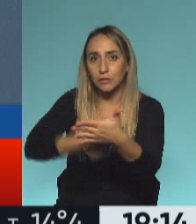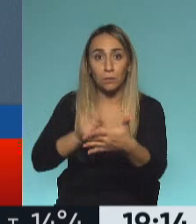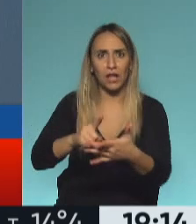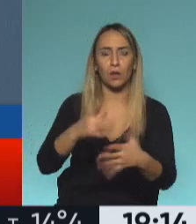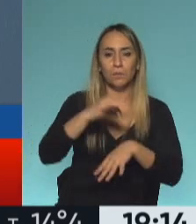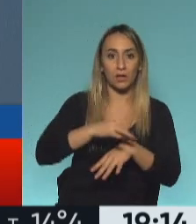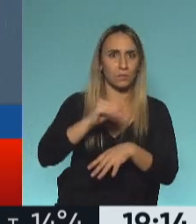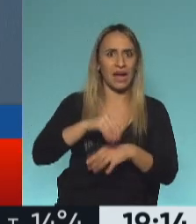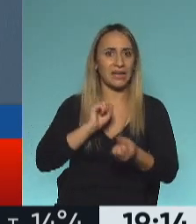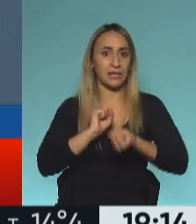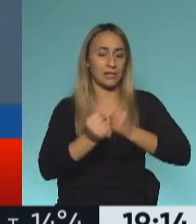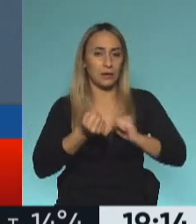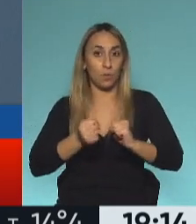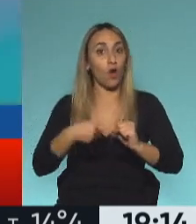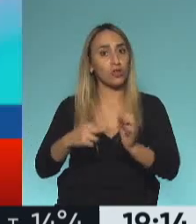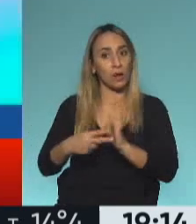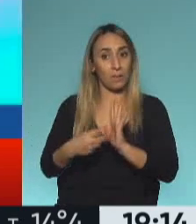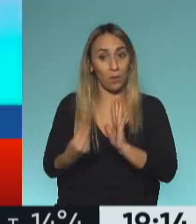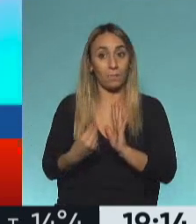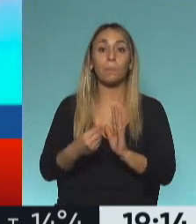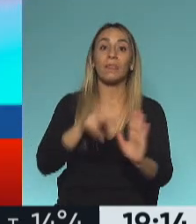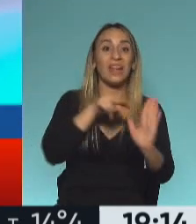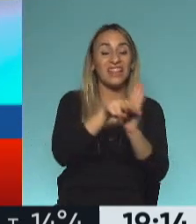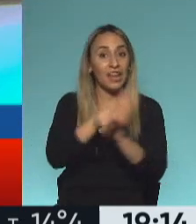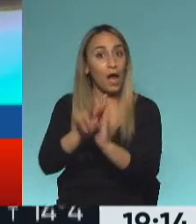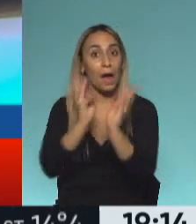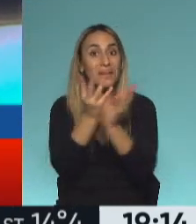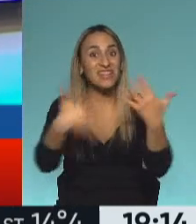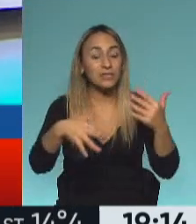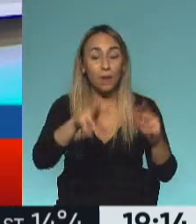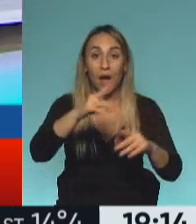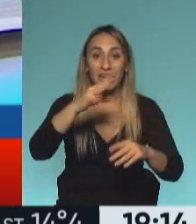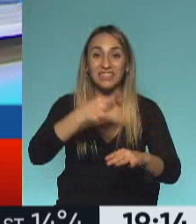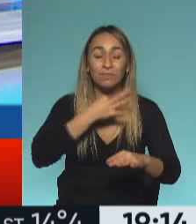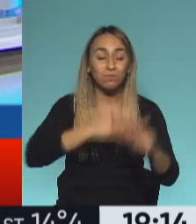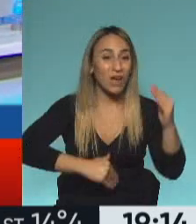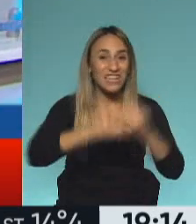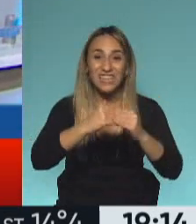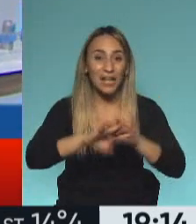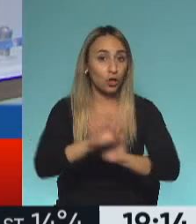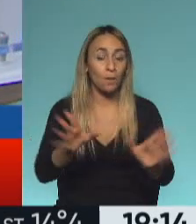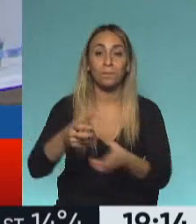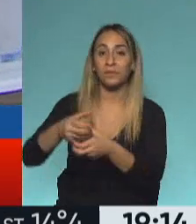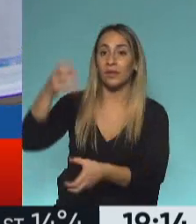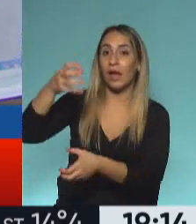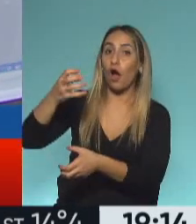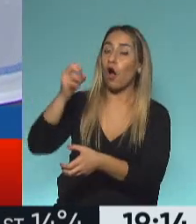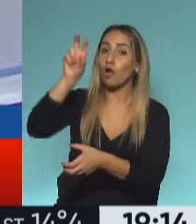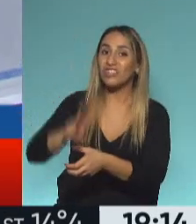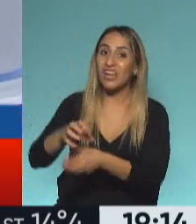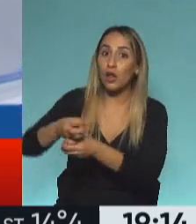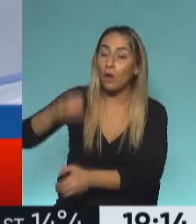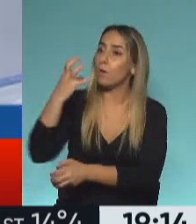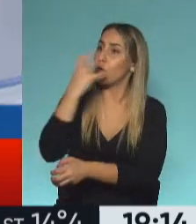además están estresados por otro problema. Cuando se llena la terapia y cuando no tiene respiradores en su hospital, ¿sí?, cuando no da